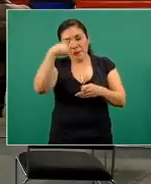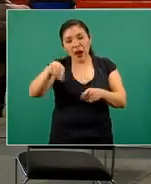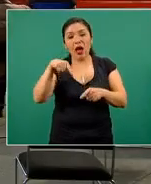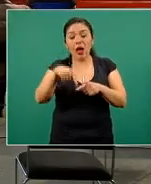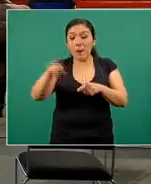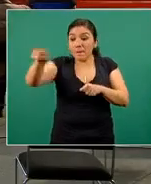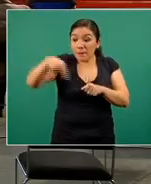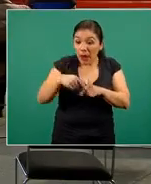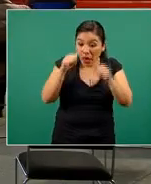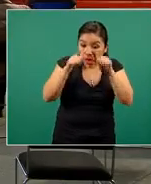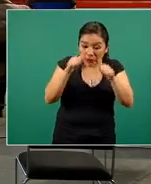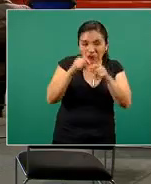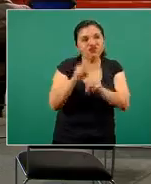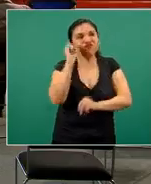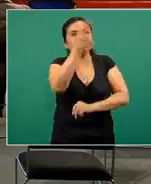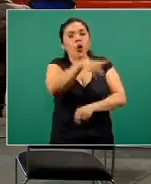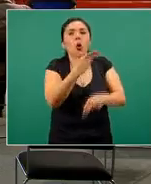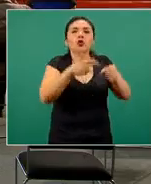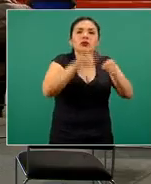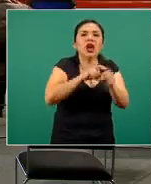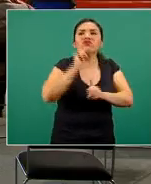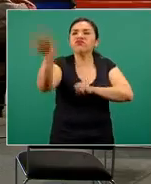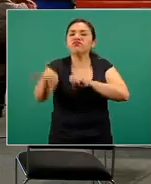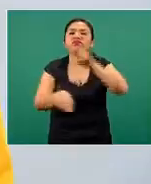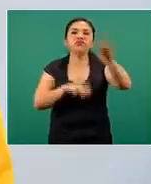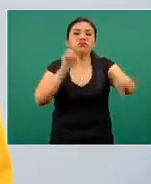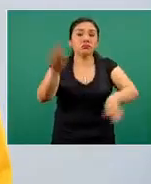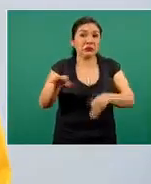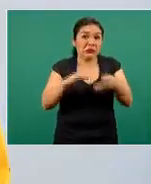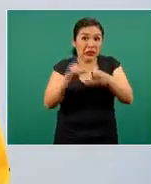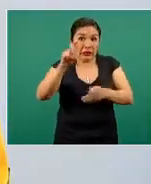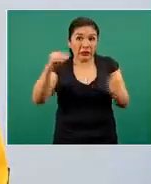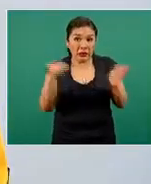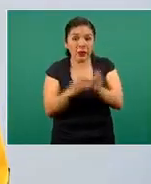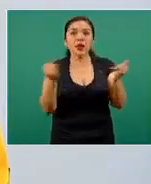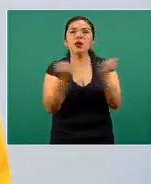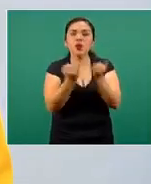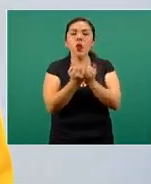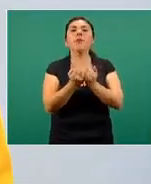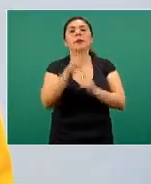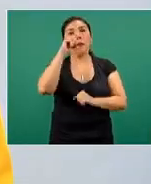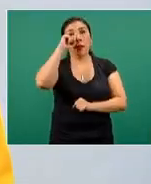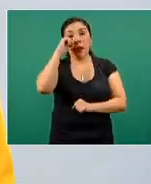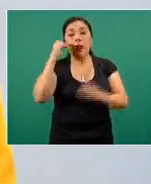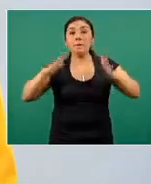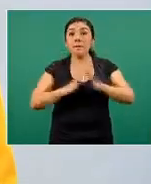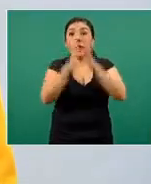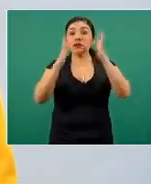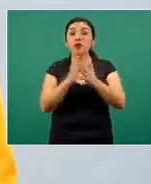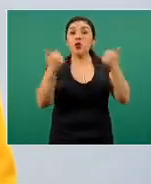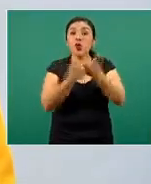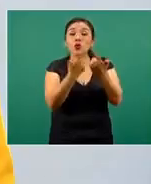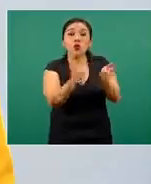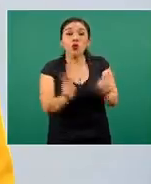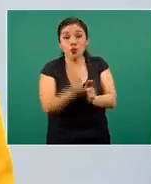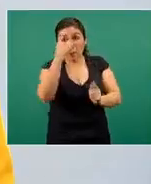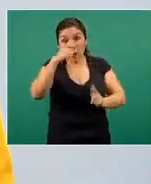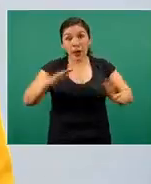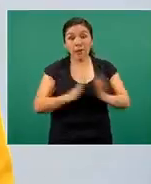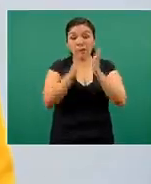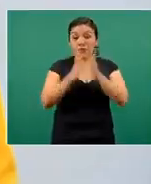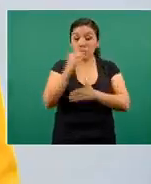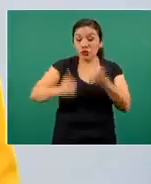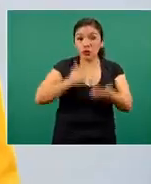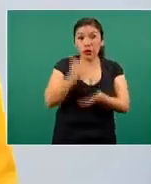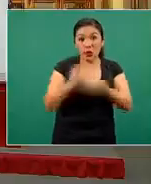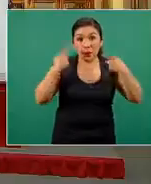a atención hospitalaria oportuna. También las brigadas de salud en tu casa y la participación de brigadas de participación